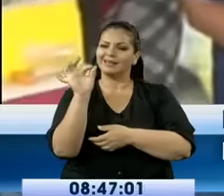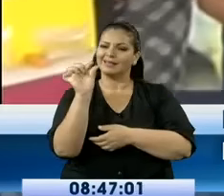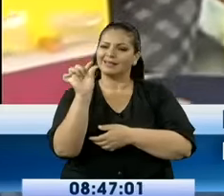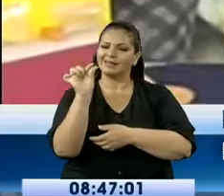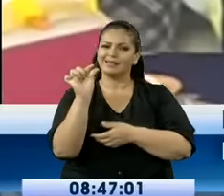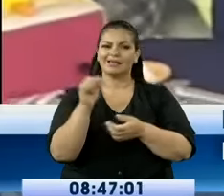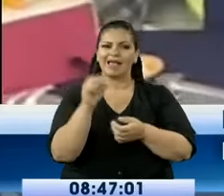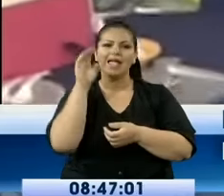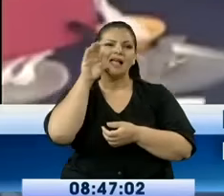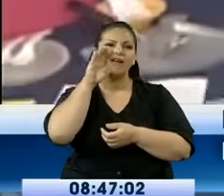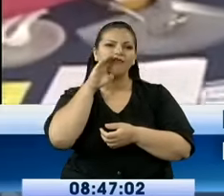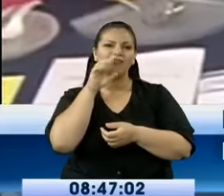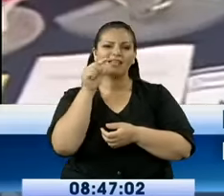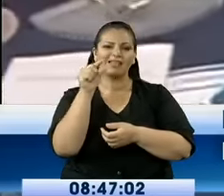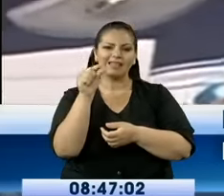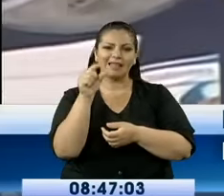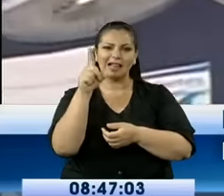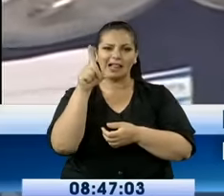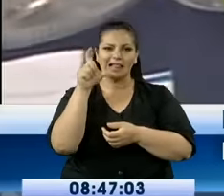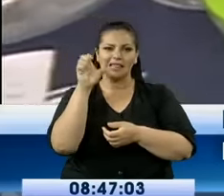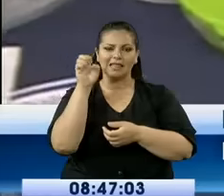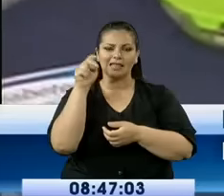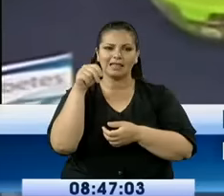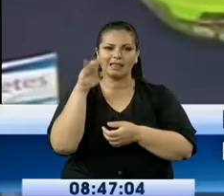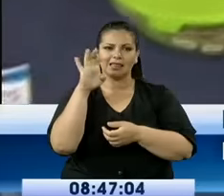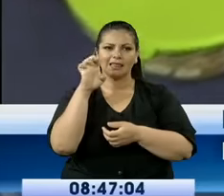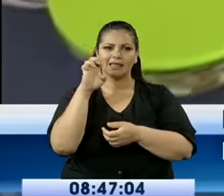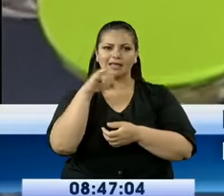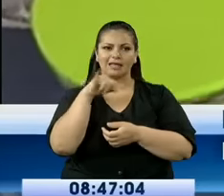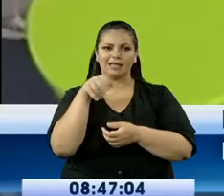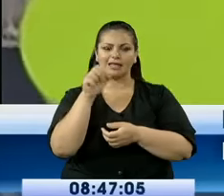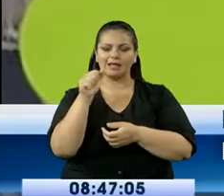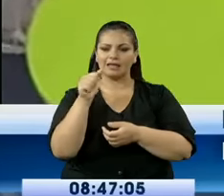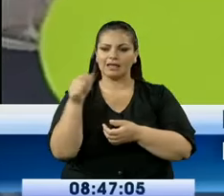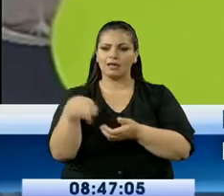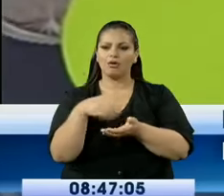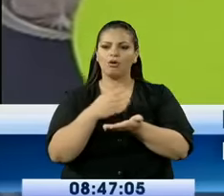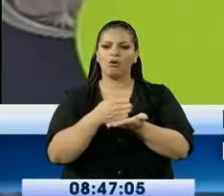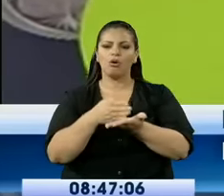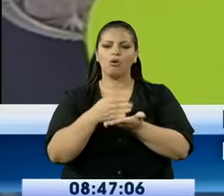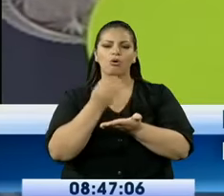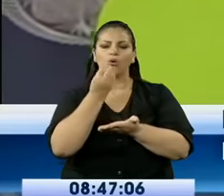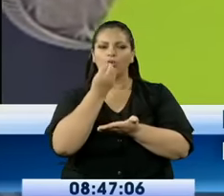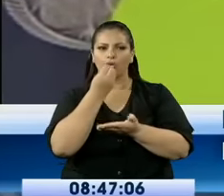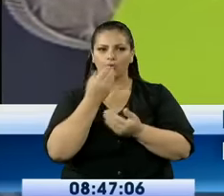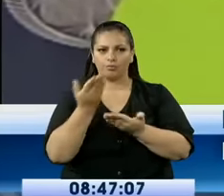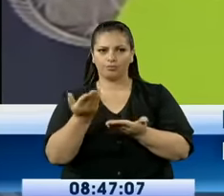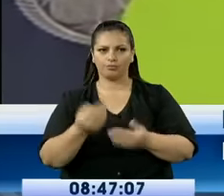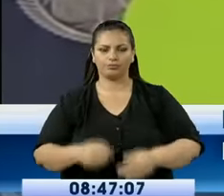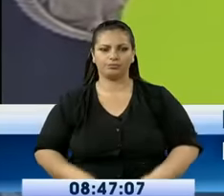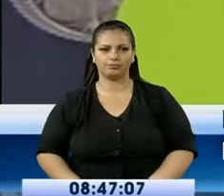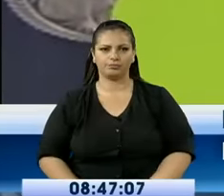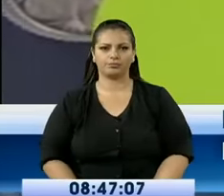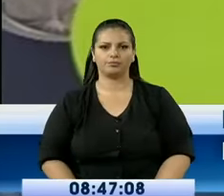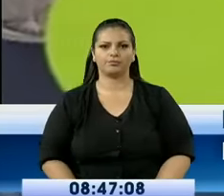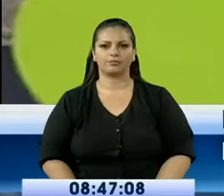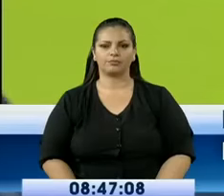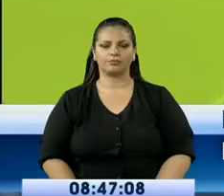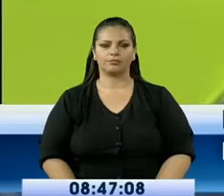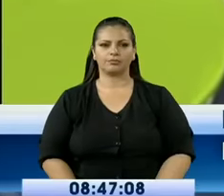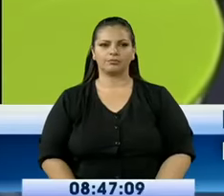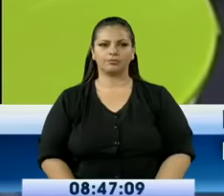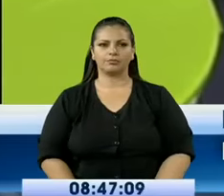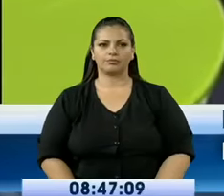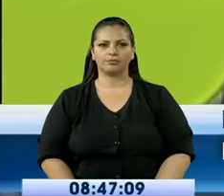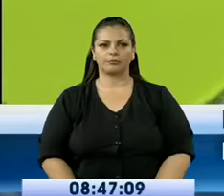de los ingredientes, por ejemplo. Para que sepan ustedes cómo se prepara un rico y exquisito ceviche de lenteja.